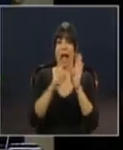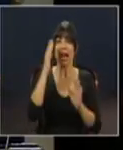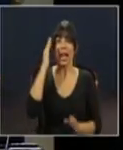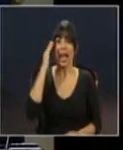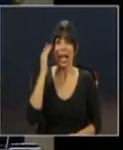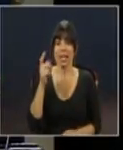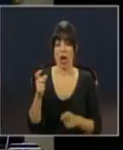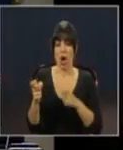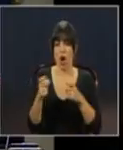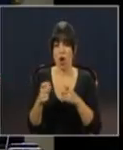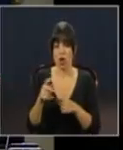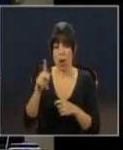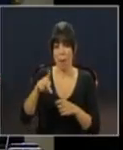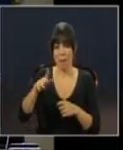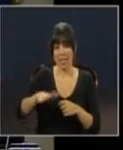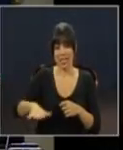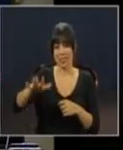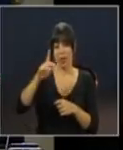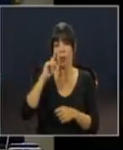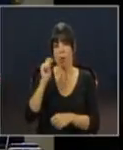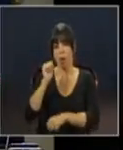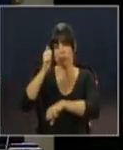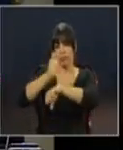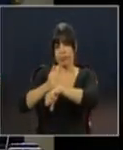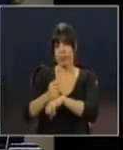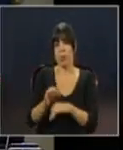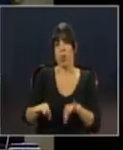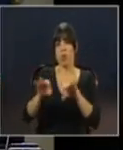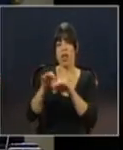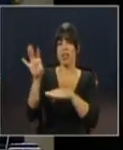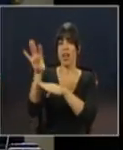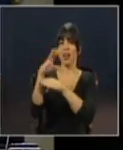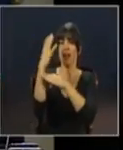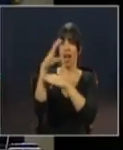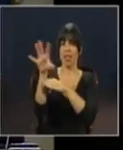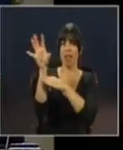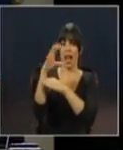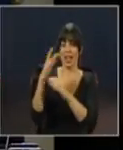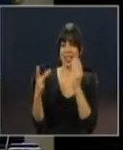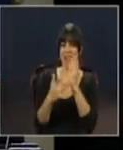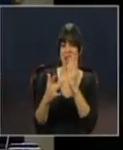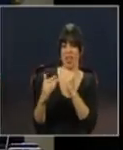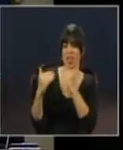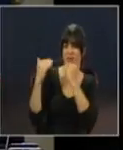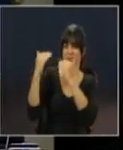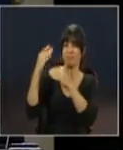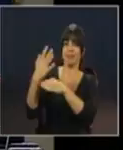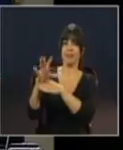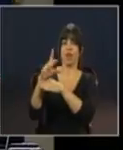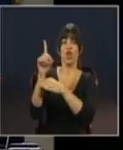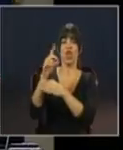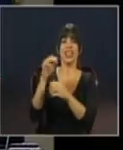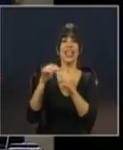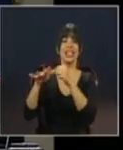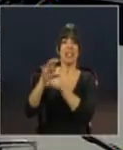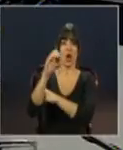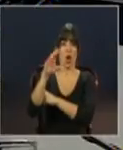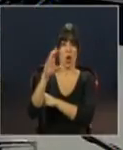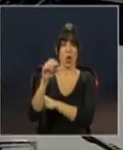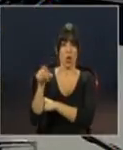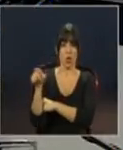Océano Pacífico mediante la instalación de un potente radar de alta tecnología en la isla del Coco. Mejoramos